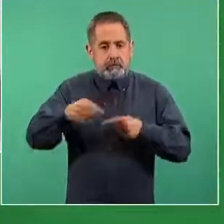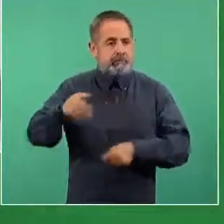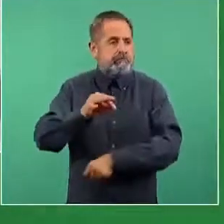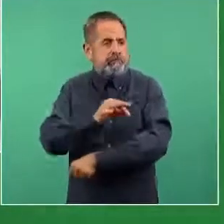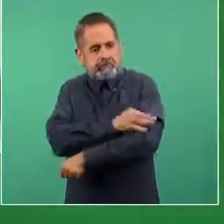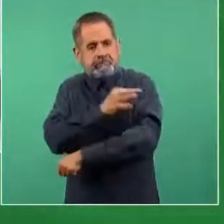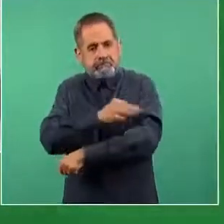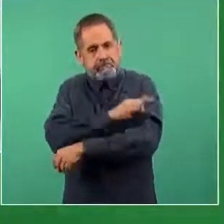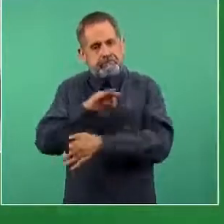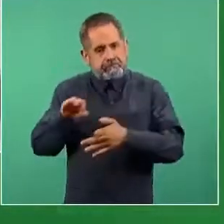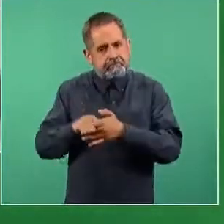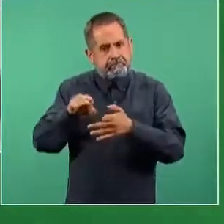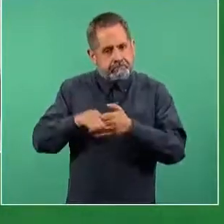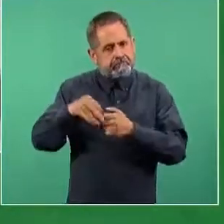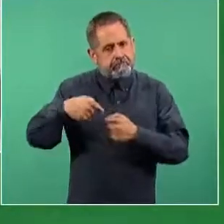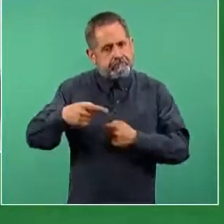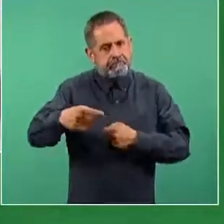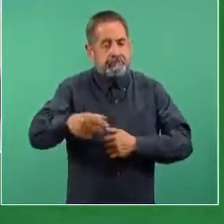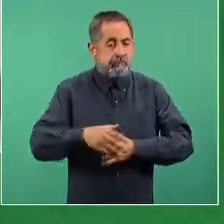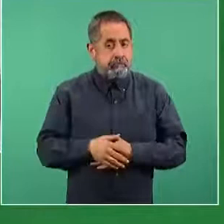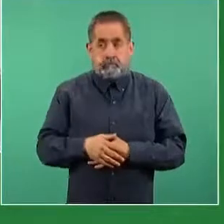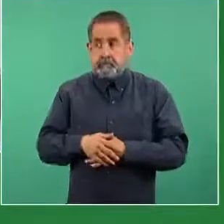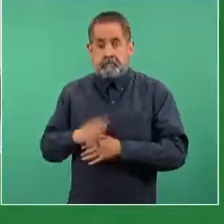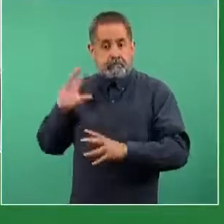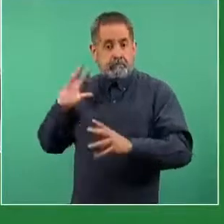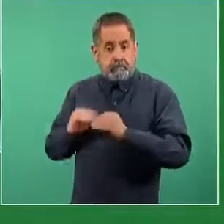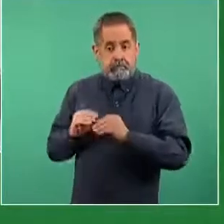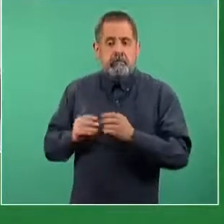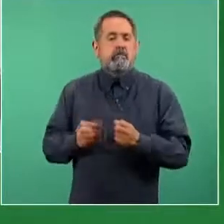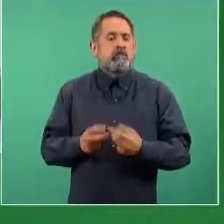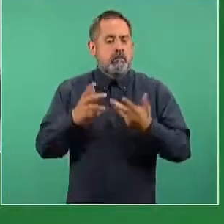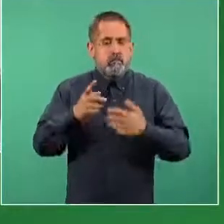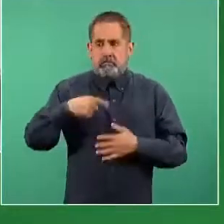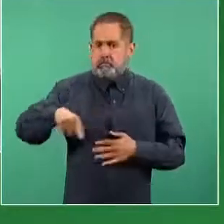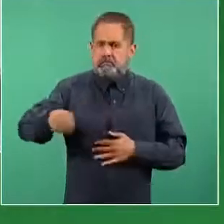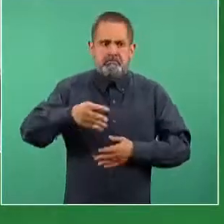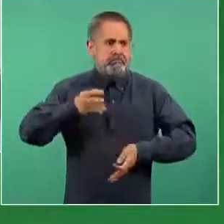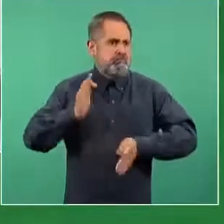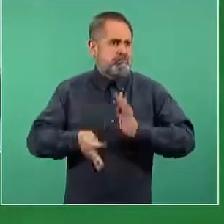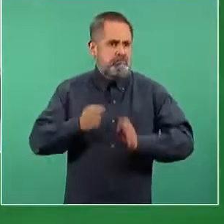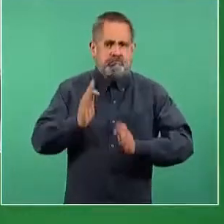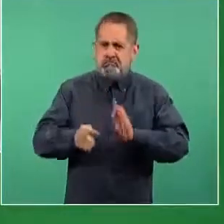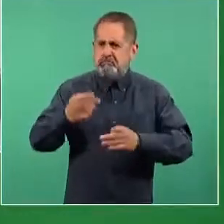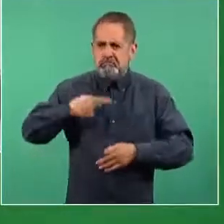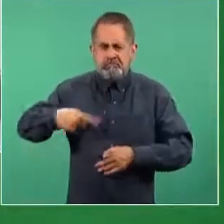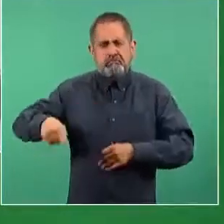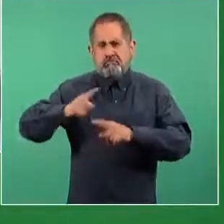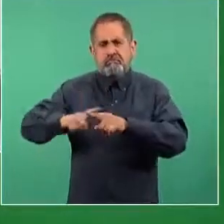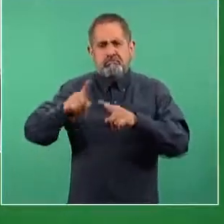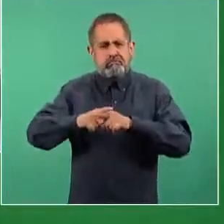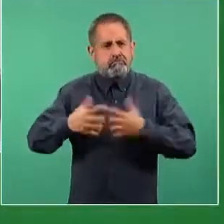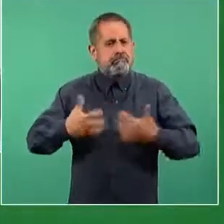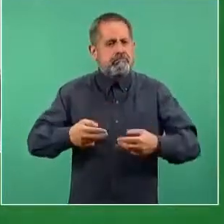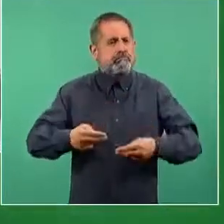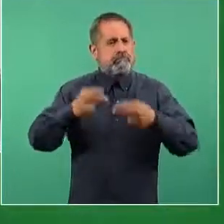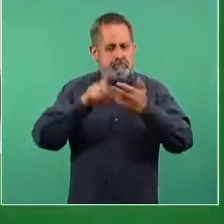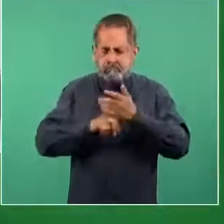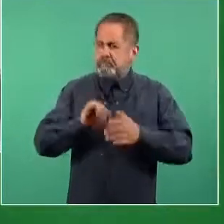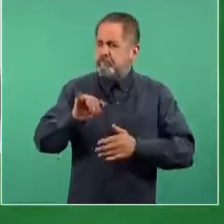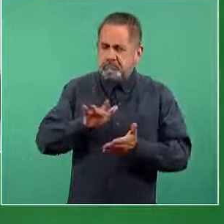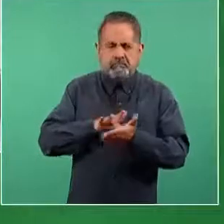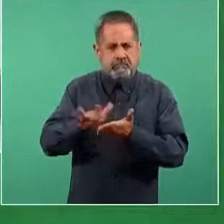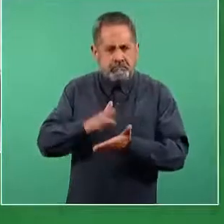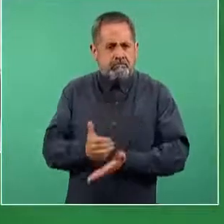vacunarse. Hasta la fecha hemos logrado una gran respuesta por parte de distintas empresas,